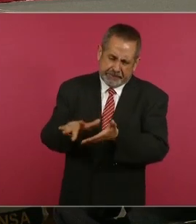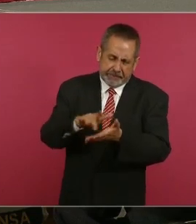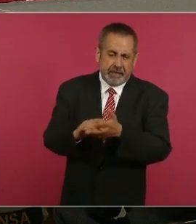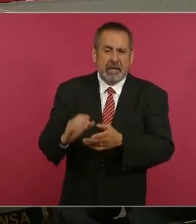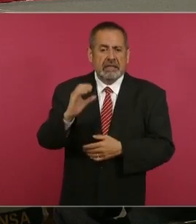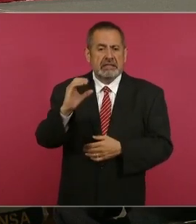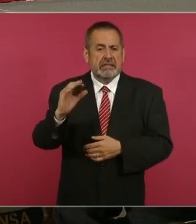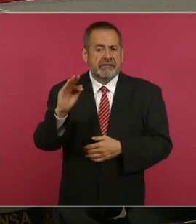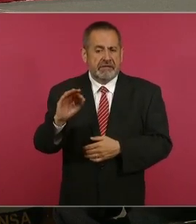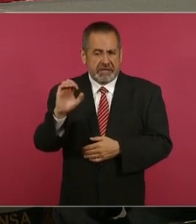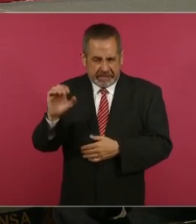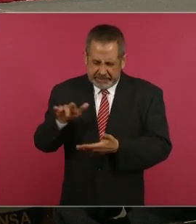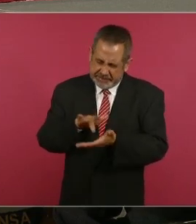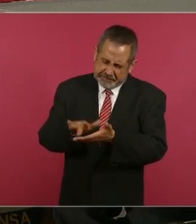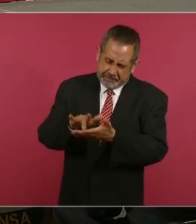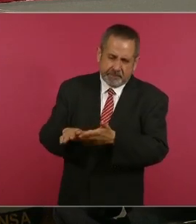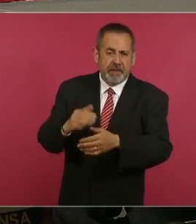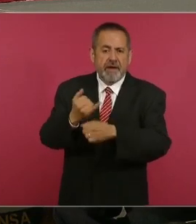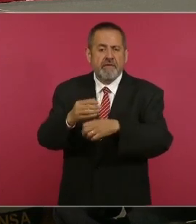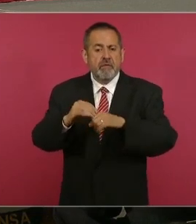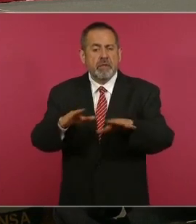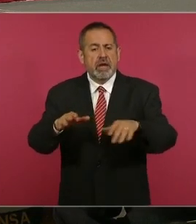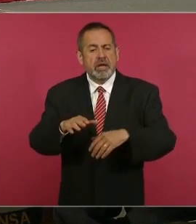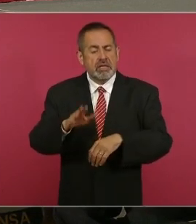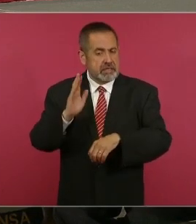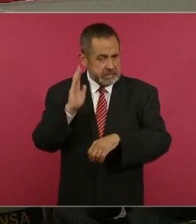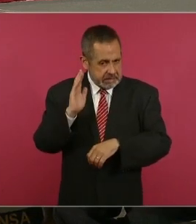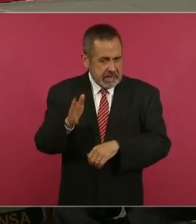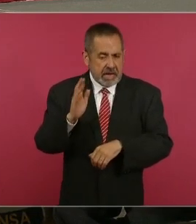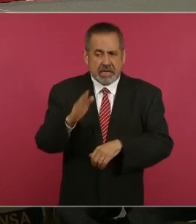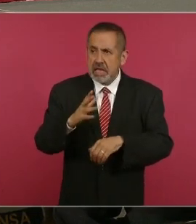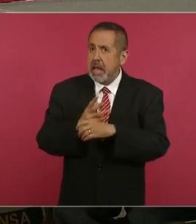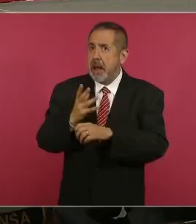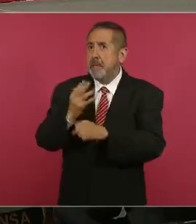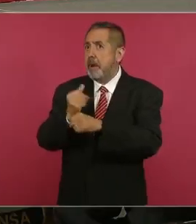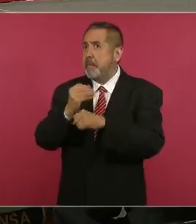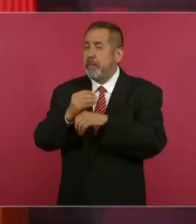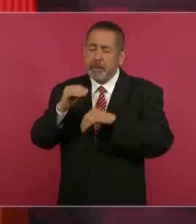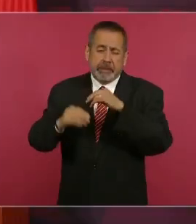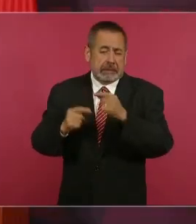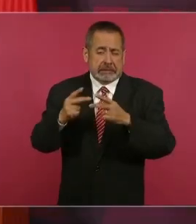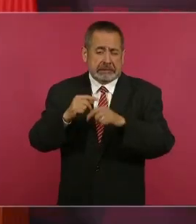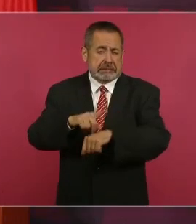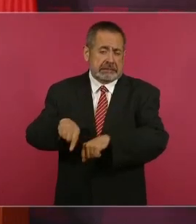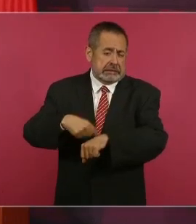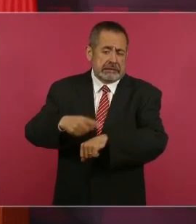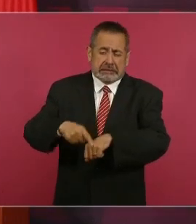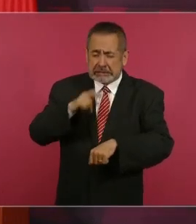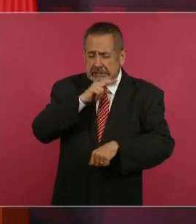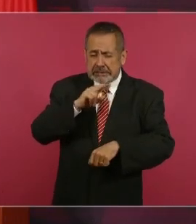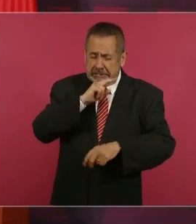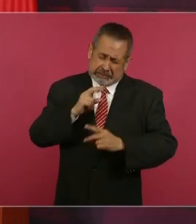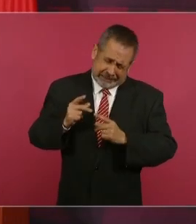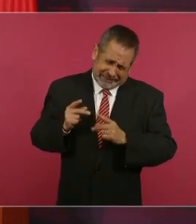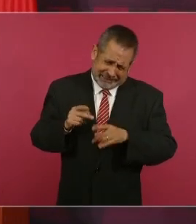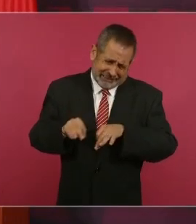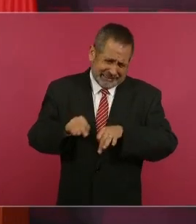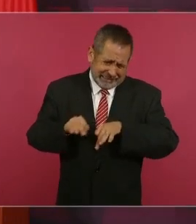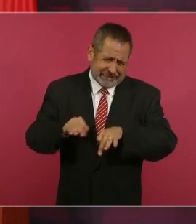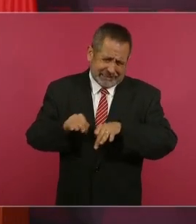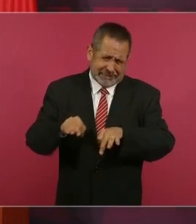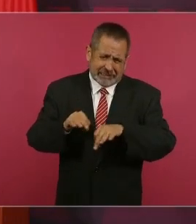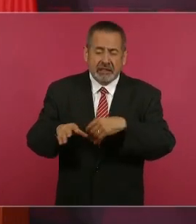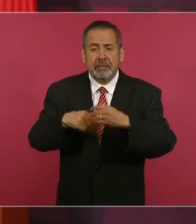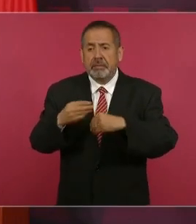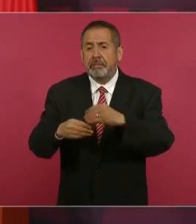CFE, informarle, presidente, que efectivamente ya están trabajando a marchas forzadas para restablecer todos los